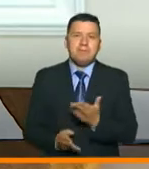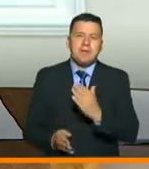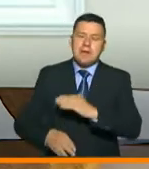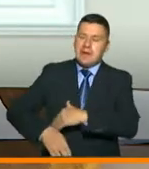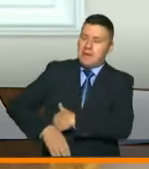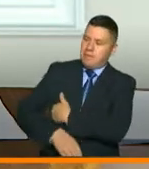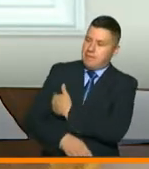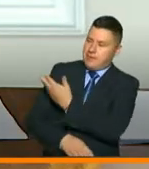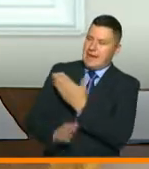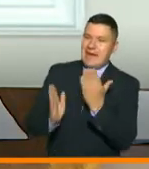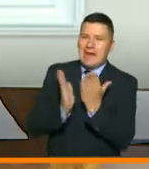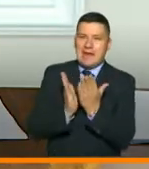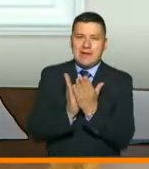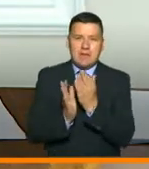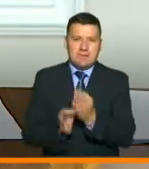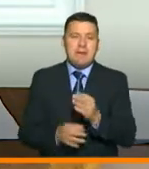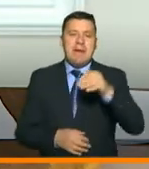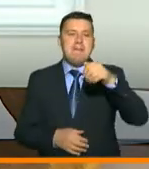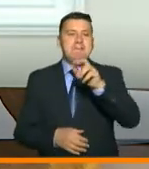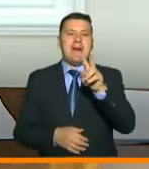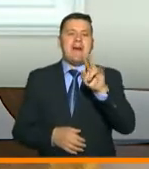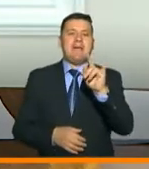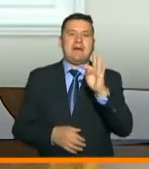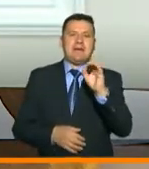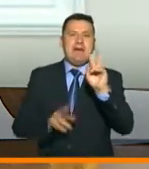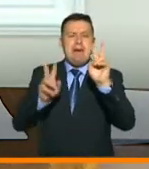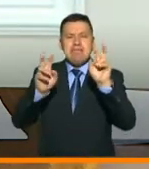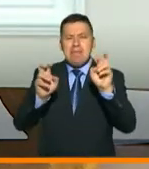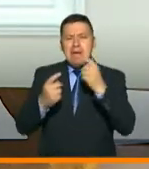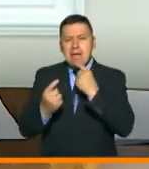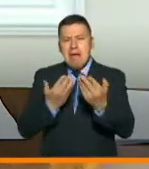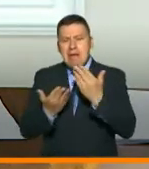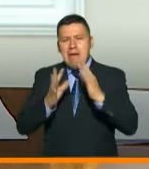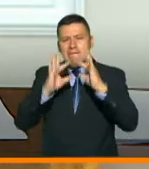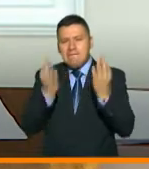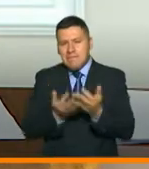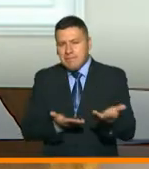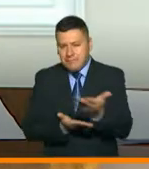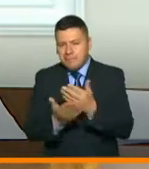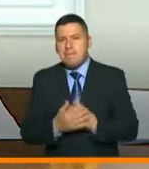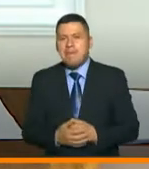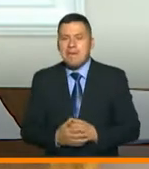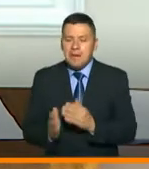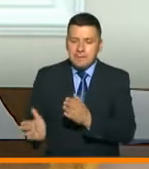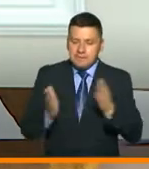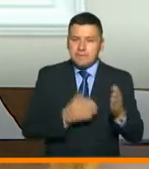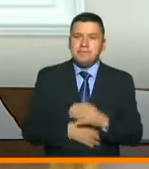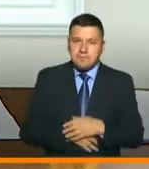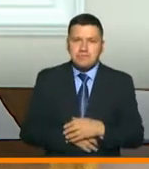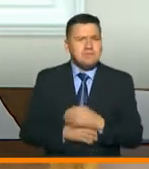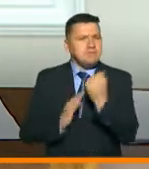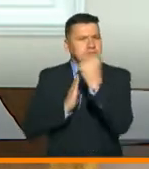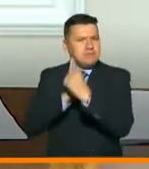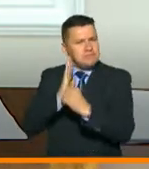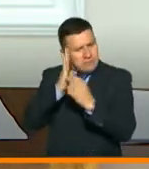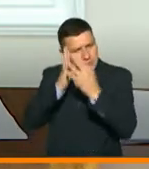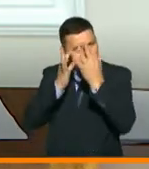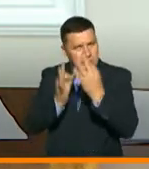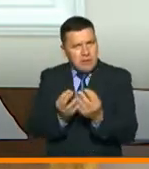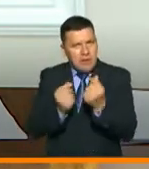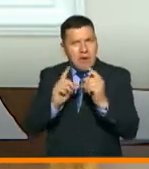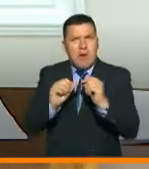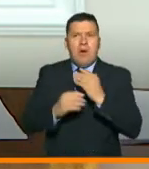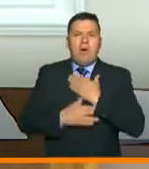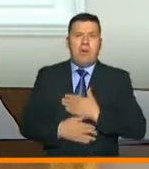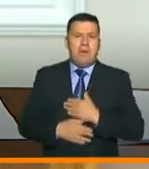Ministra de Educación, María Victoria Angulo, tenemos varios temas para compartirle a la familia colombiana. Por un lado, los programas de alivio